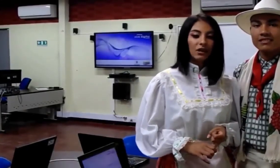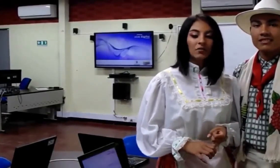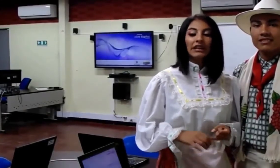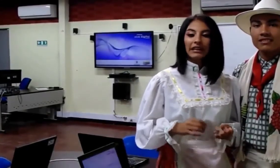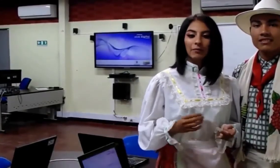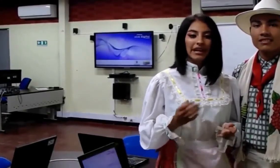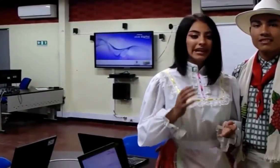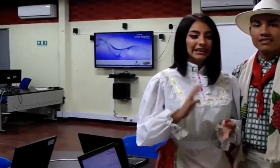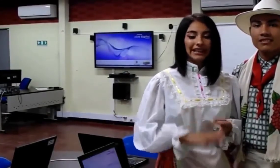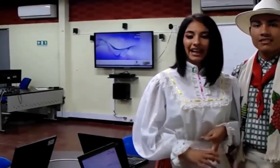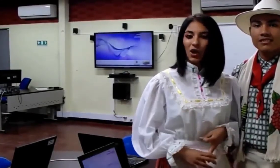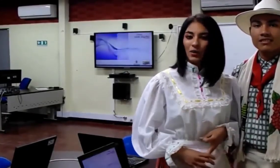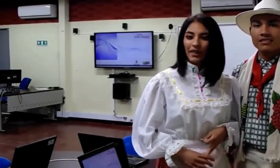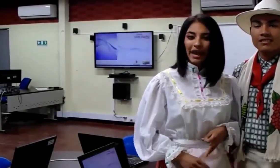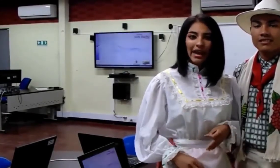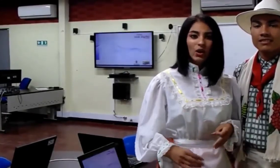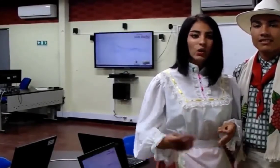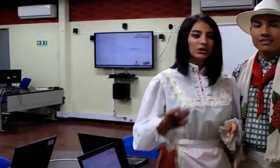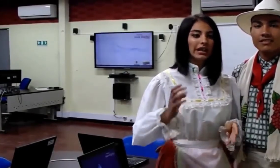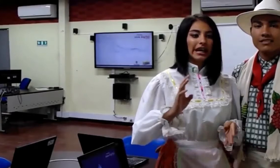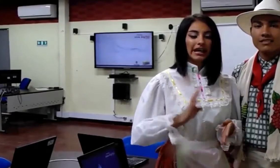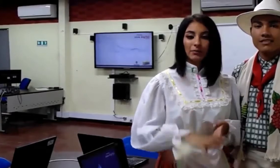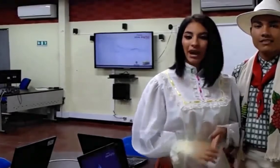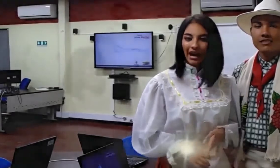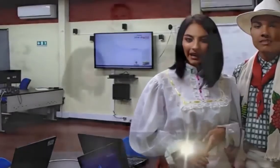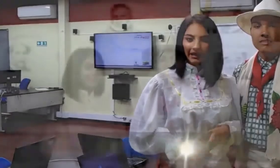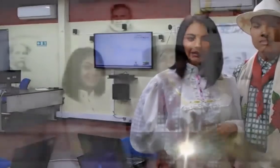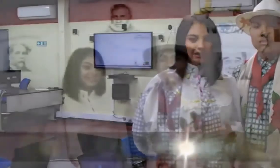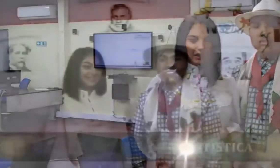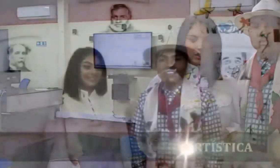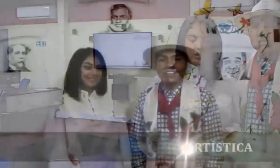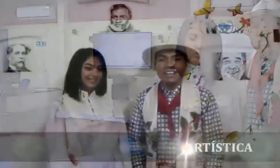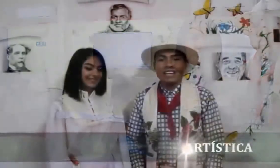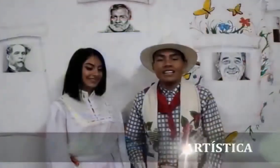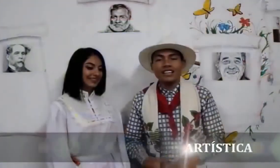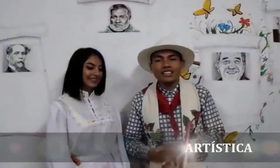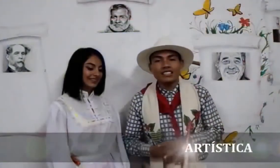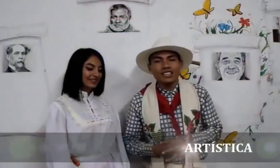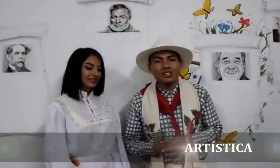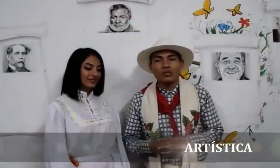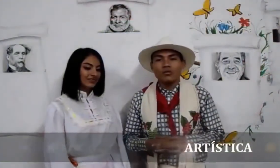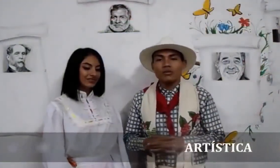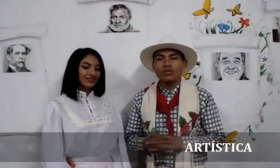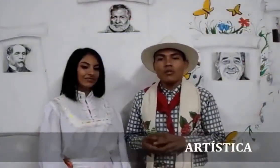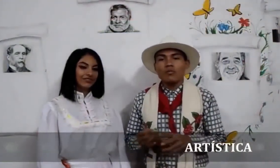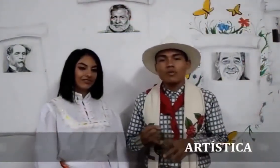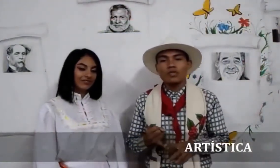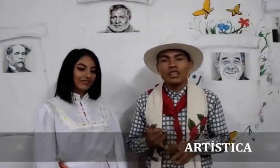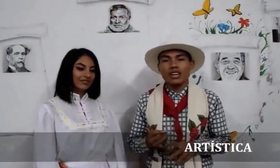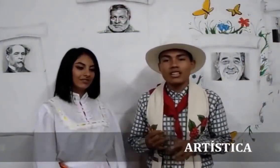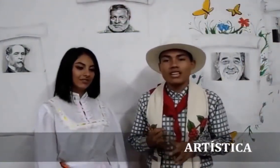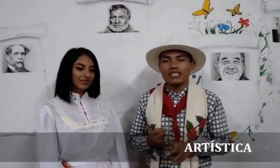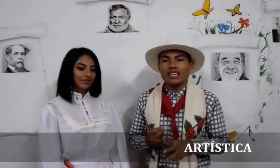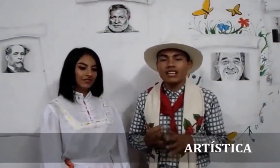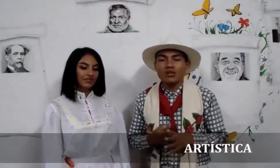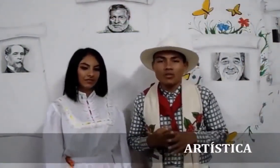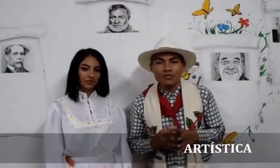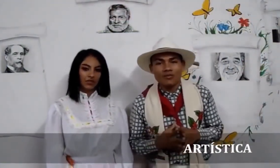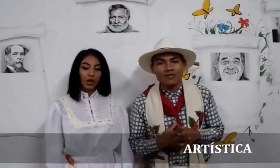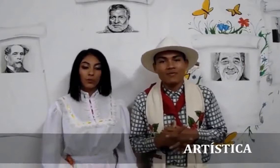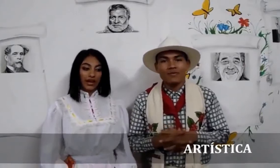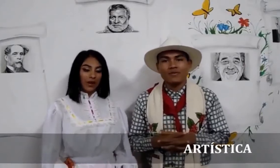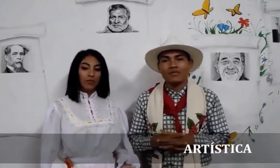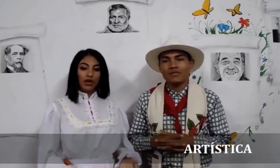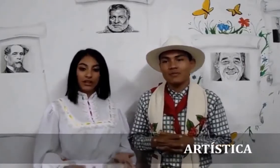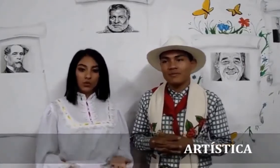con el café, también descargado videos, imágenes, entre otros. En artística tuvimos música, danza,